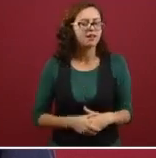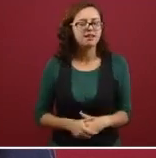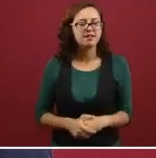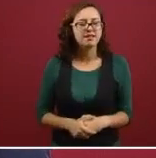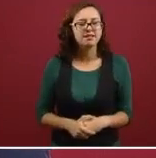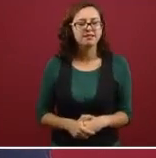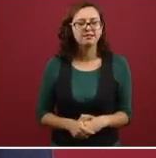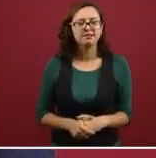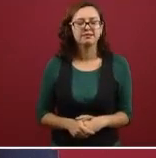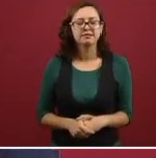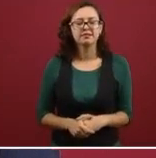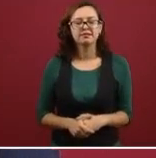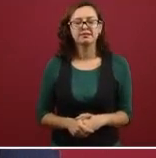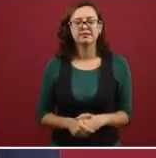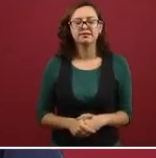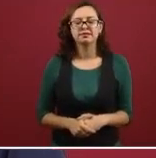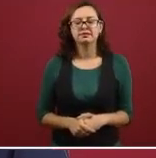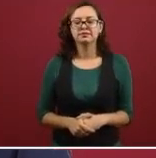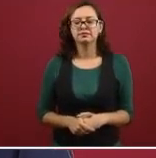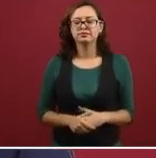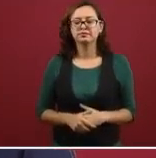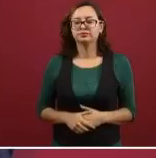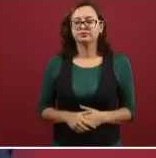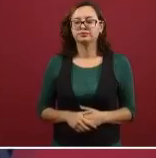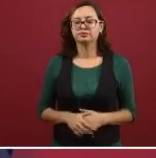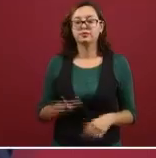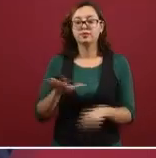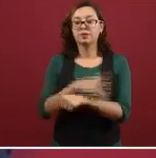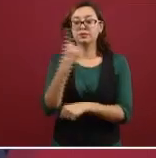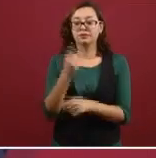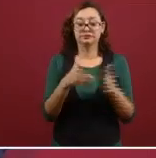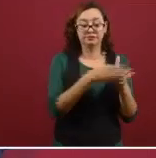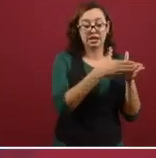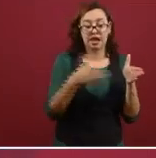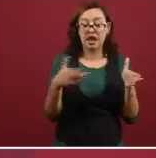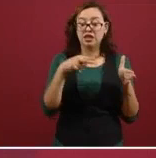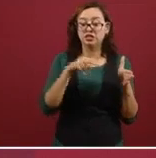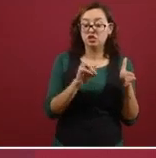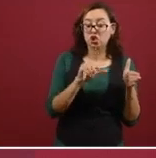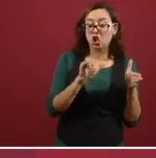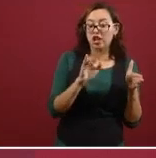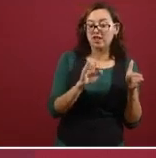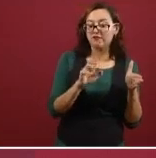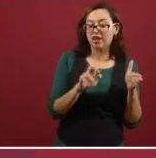Porque en todo el periodo neoliberal solo se midió